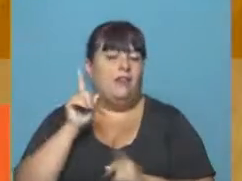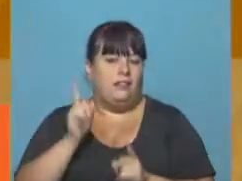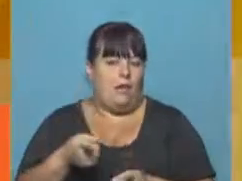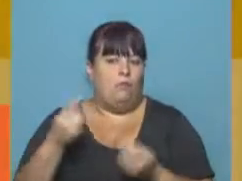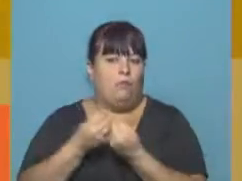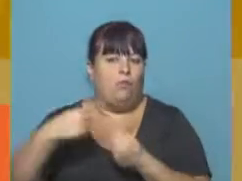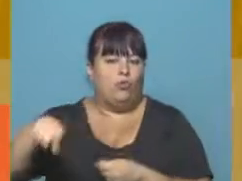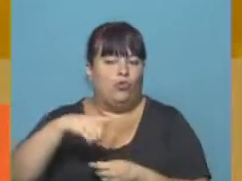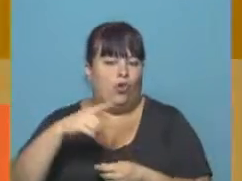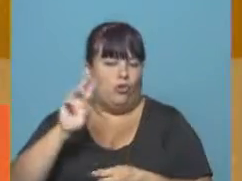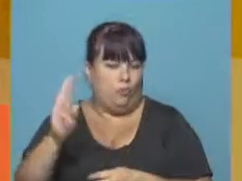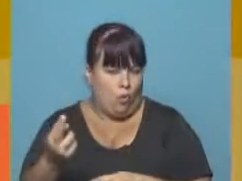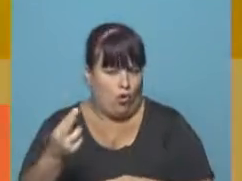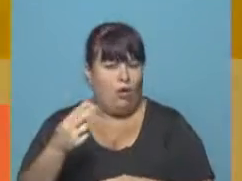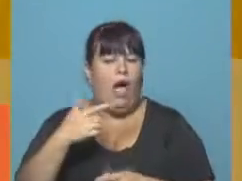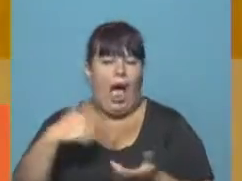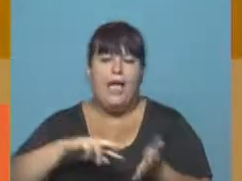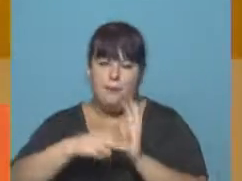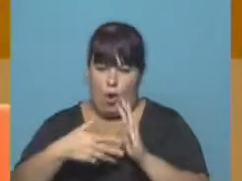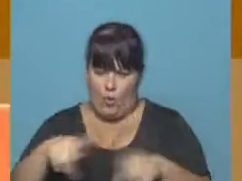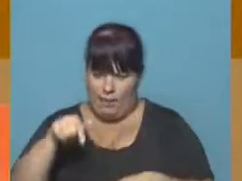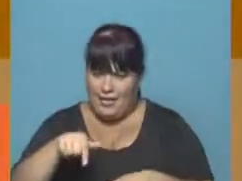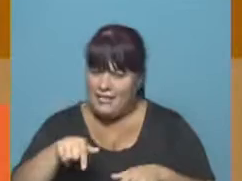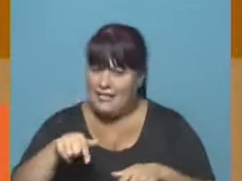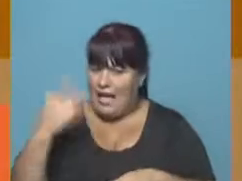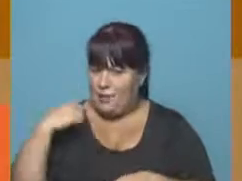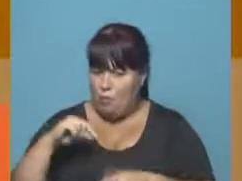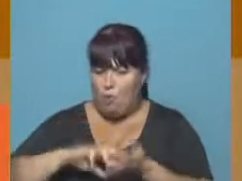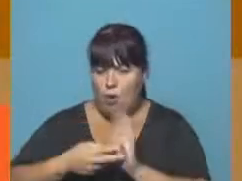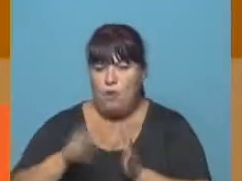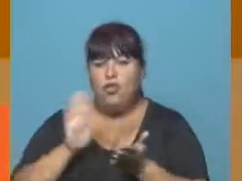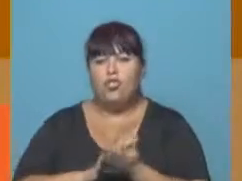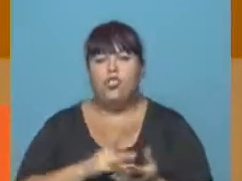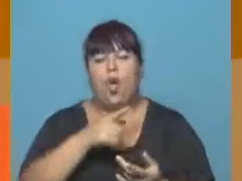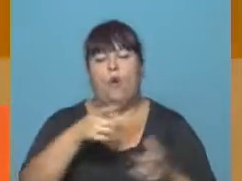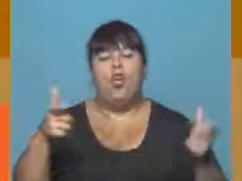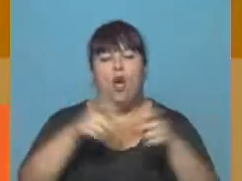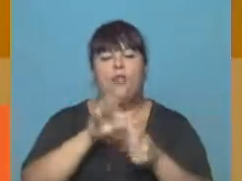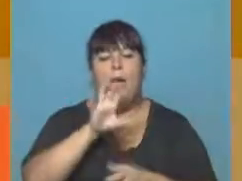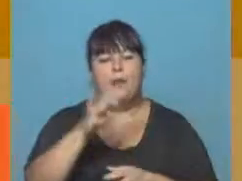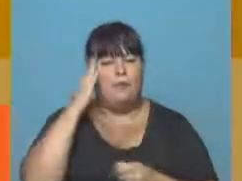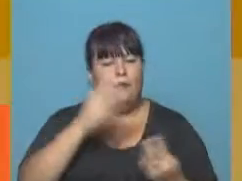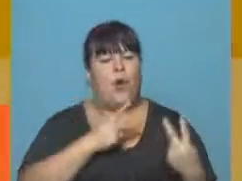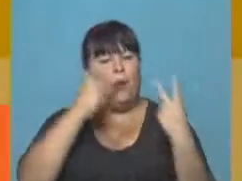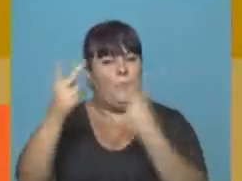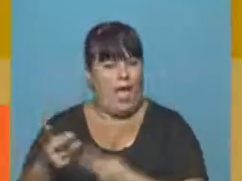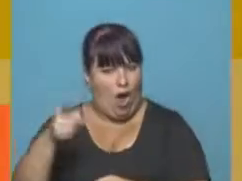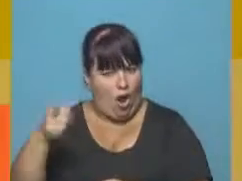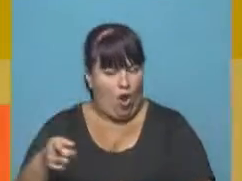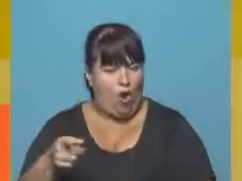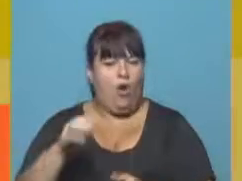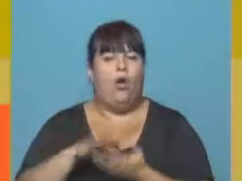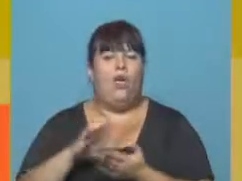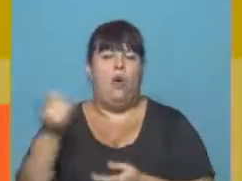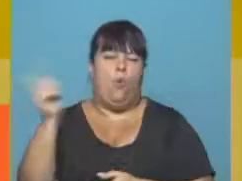muchos han quedado allí. Se ha generado una polémica en estas horas con el viaje de la Comisión Provincial de la Memoria, un regreso